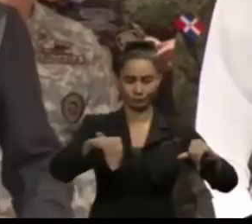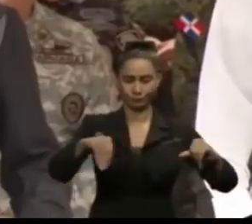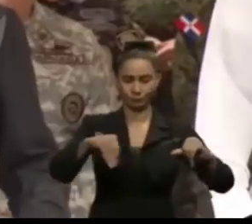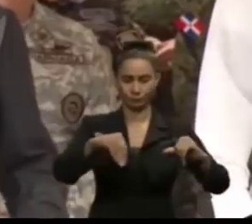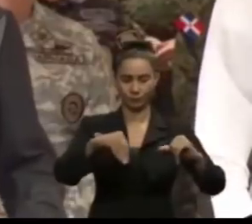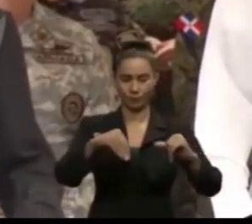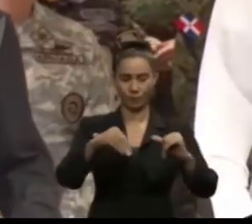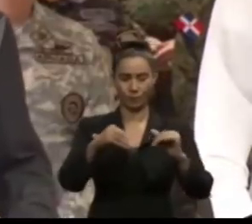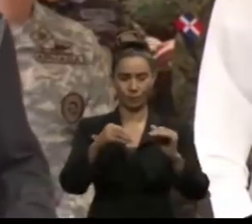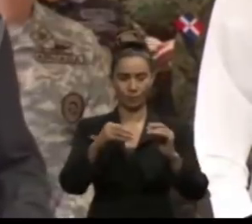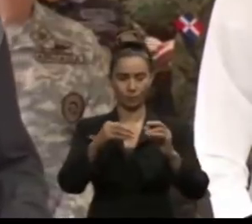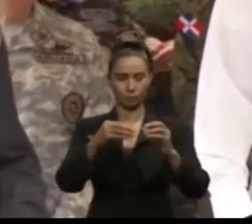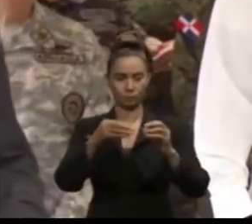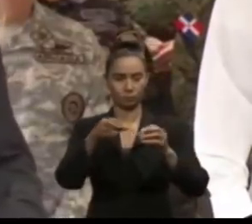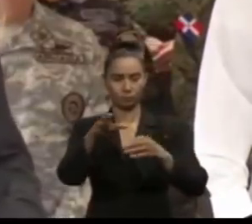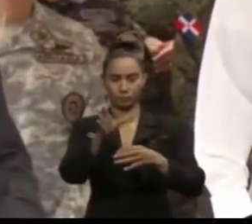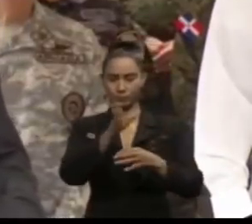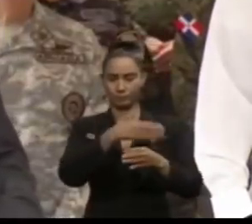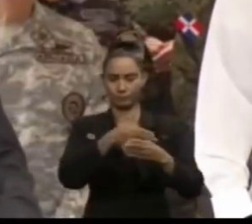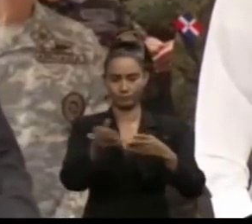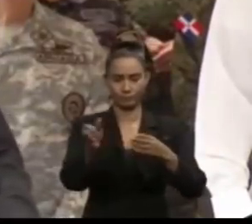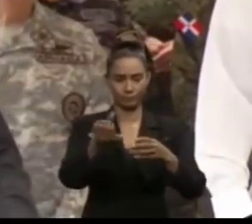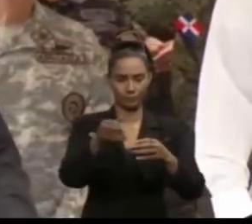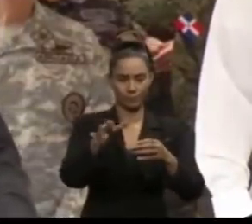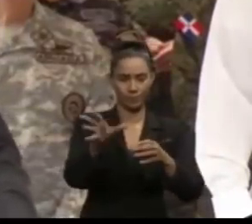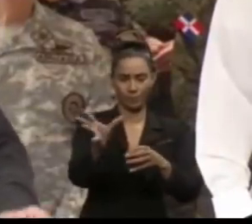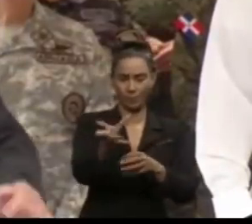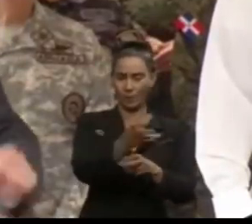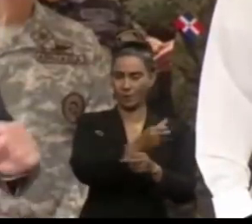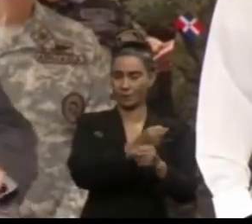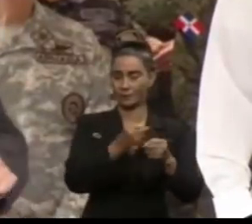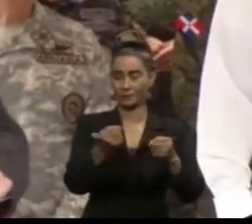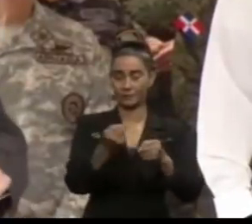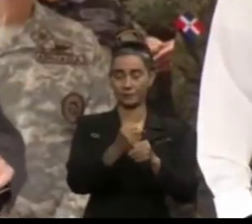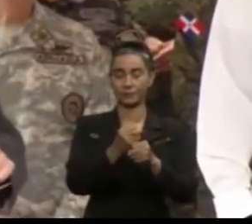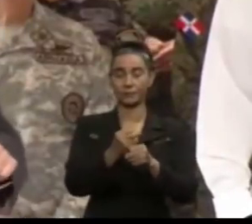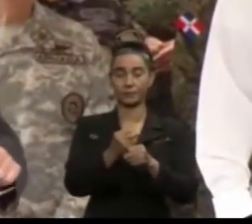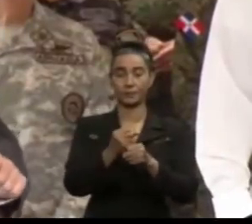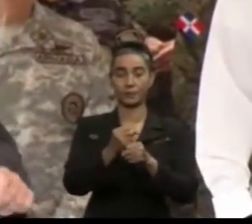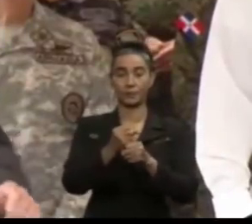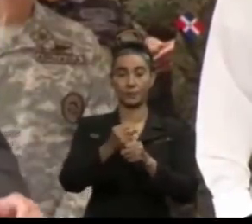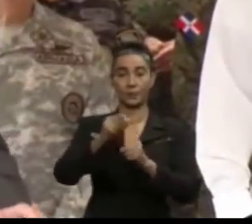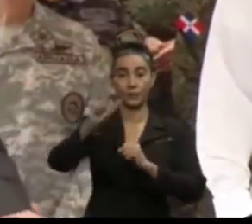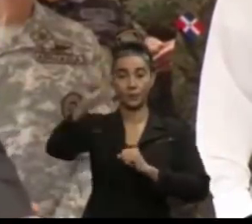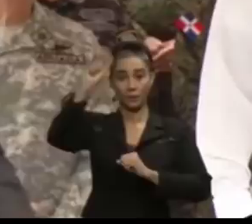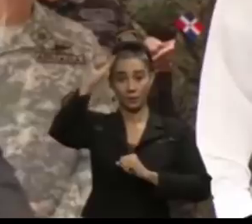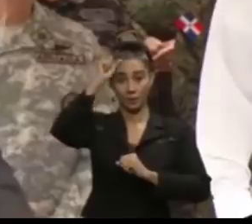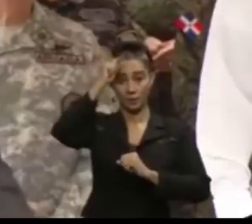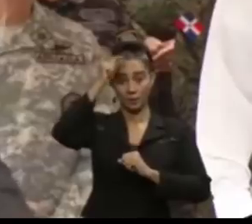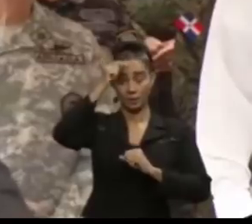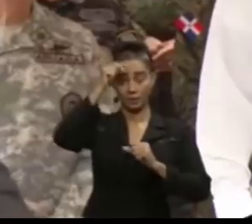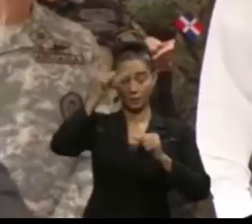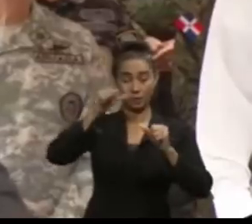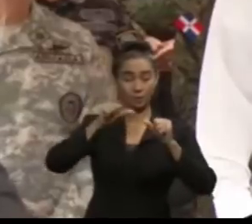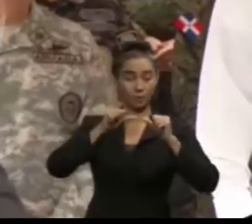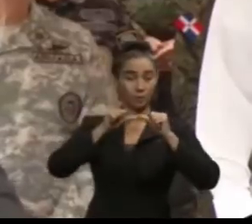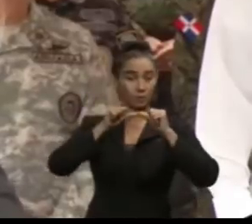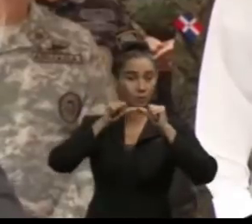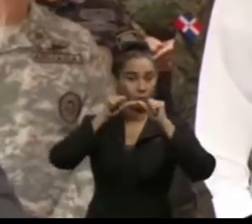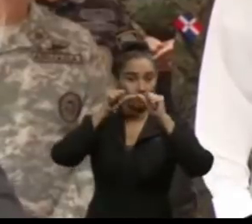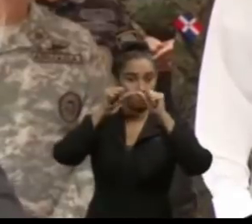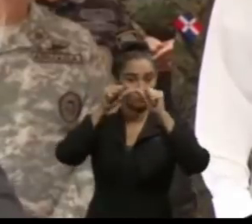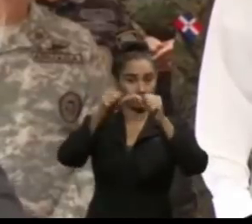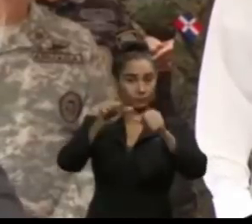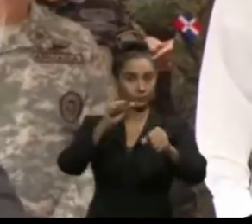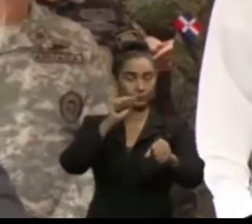presunto delincuente, según reportó la policía en su informe. También la Policía Nacional informó en abril sobre